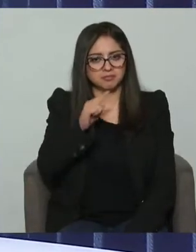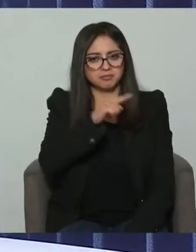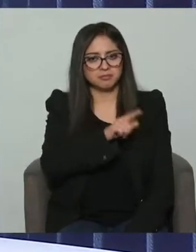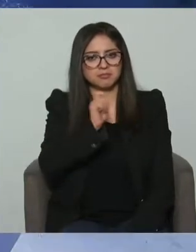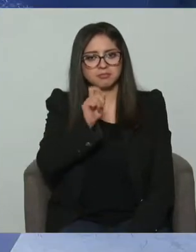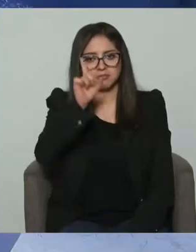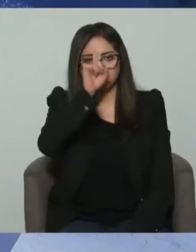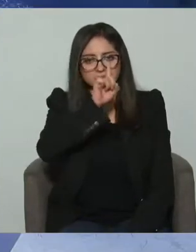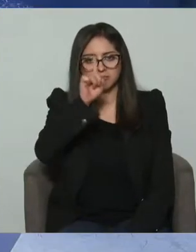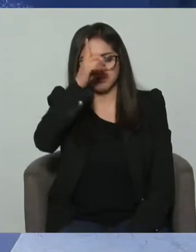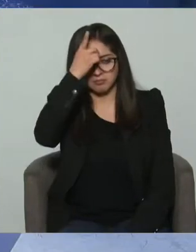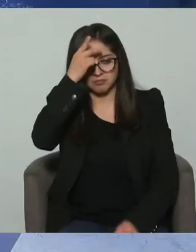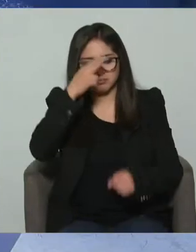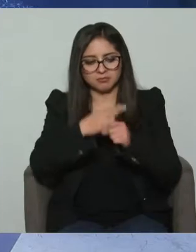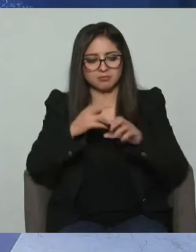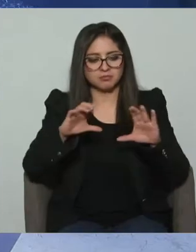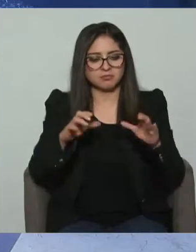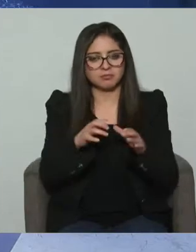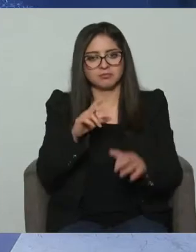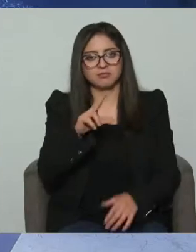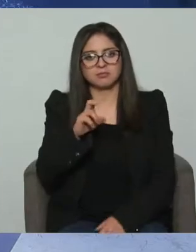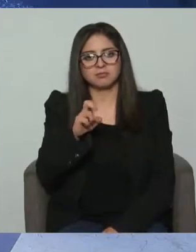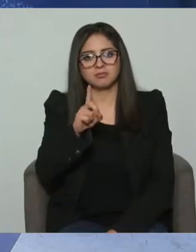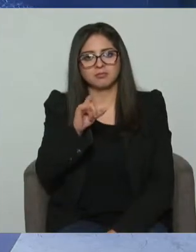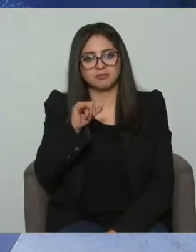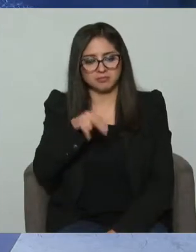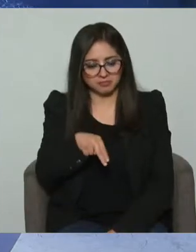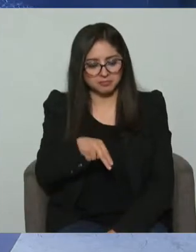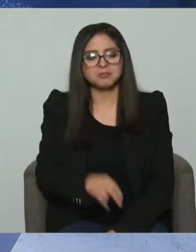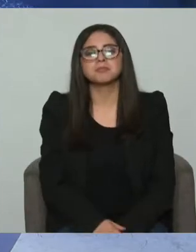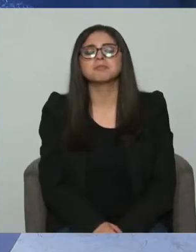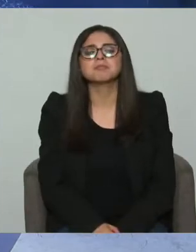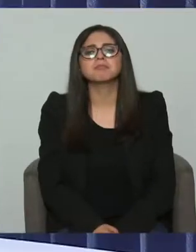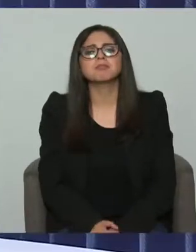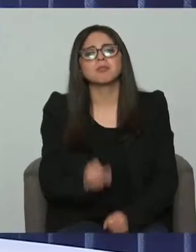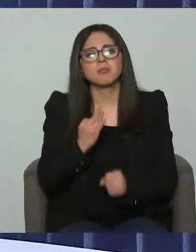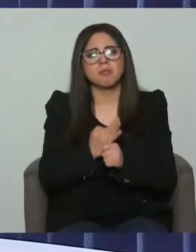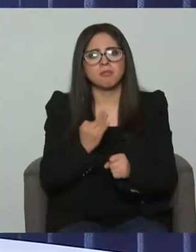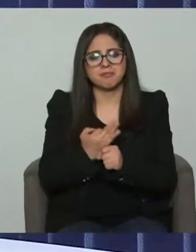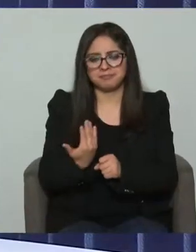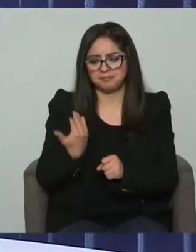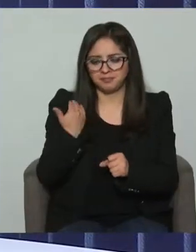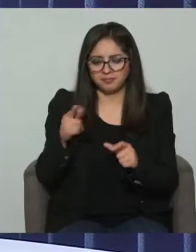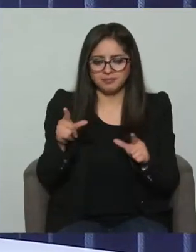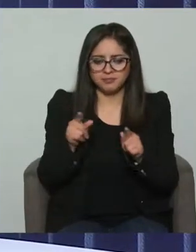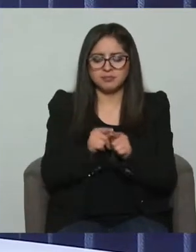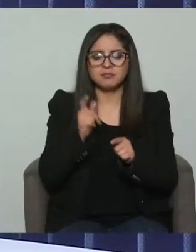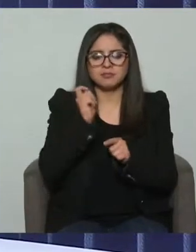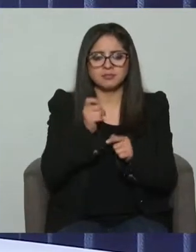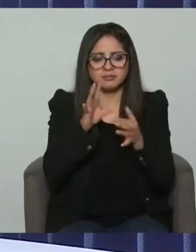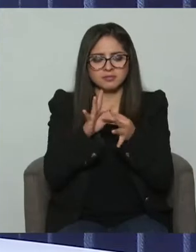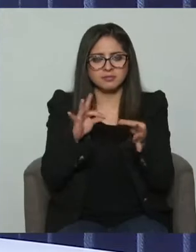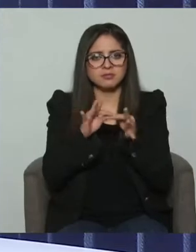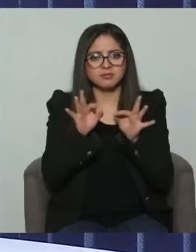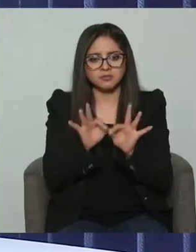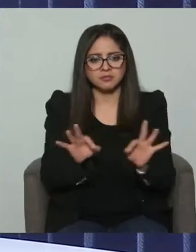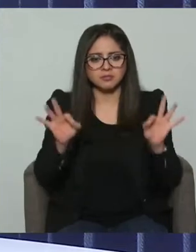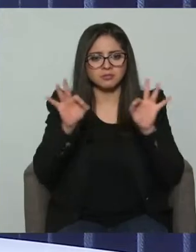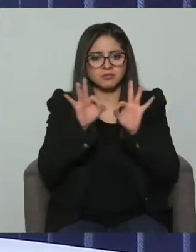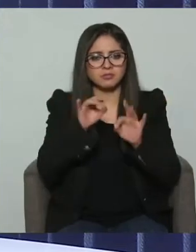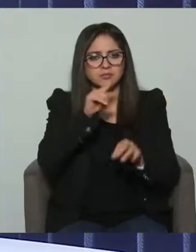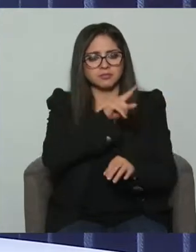de la Redín. Estábamos comentando antes de irnos a la pausa, Dioema, la importancia que tiene que se involucre el jefe del Ejecutivo en estas reuniones de CIPINA.